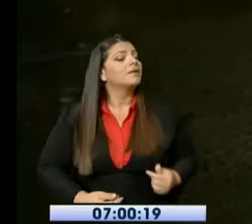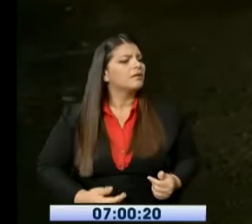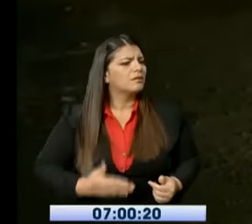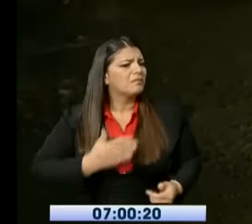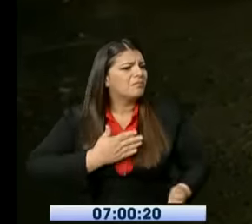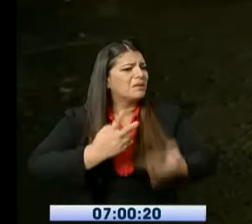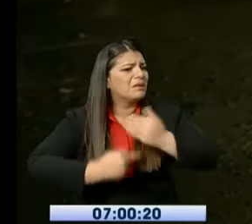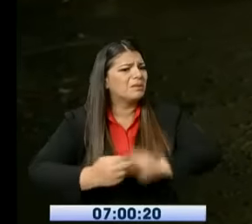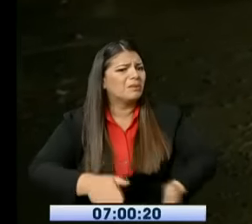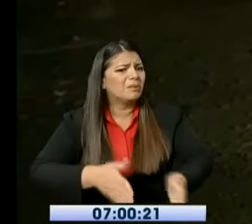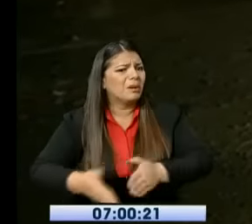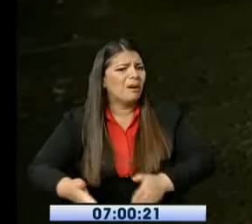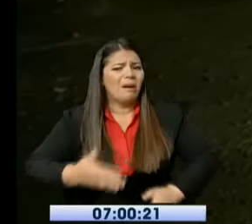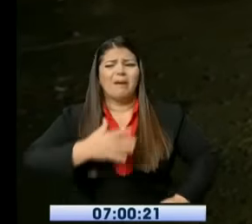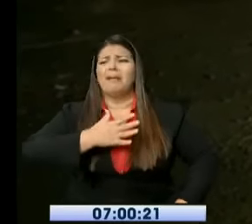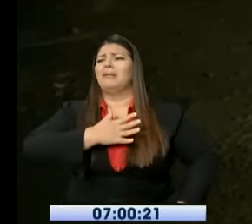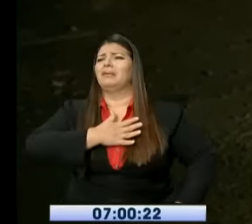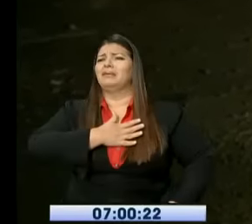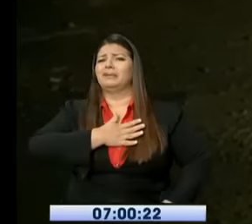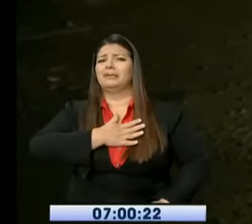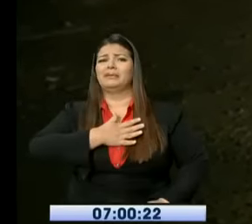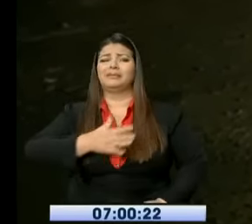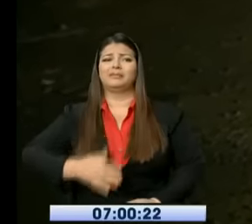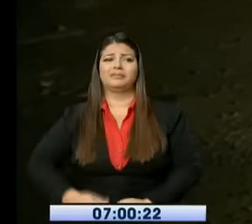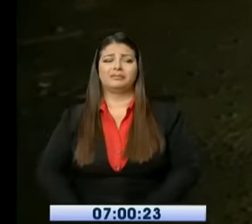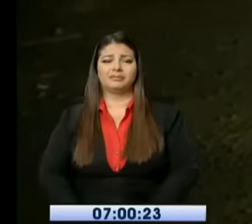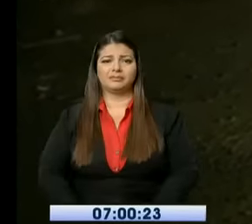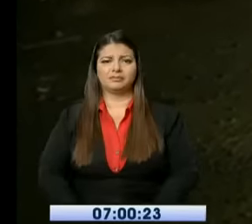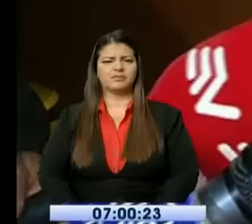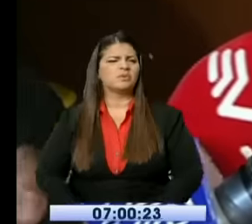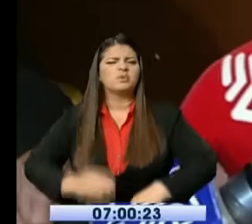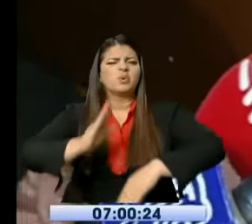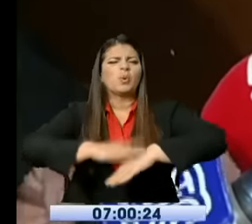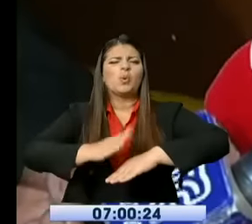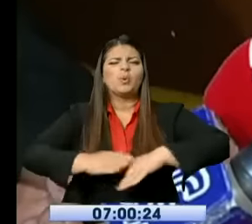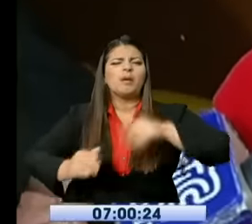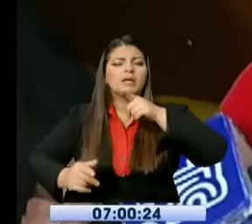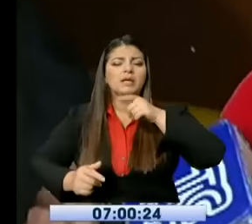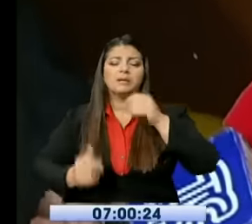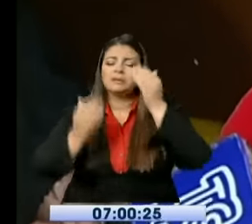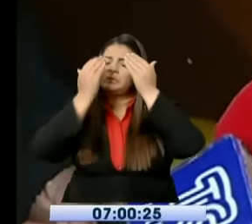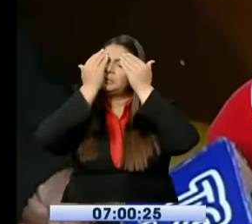y yo dejo todo en manos de Dios. ¿Quién habría disparado? No lo